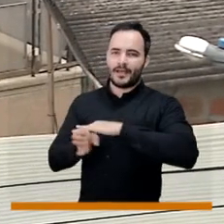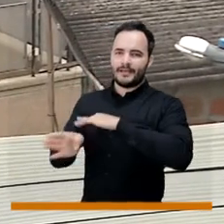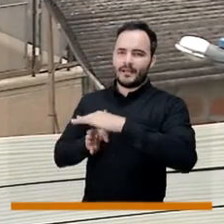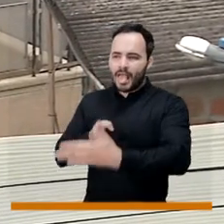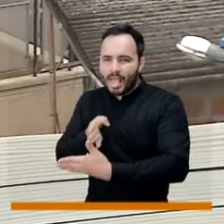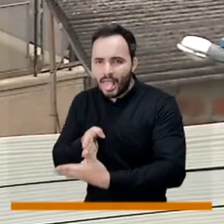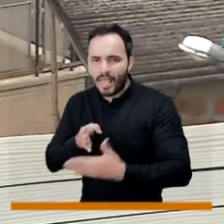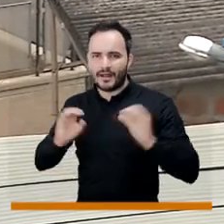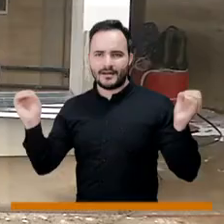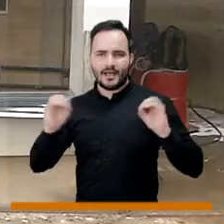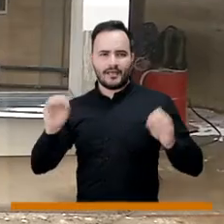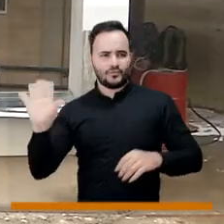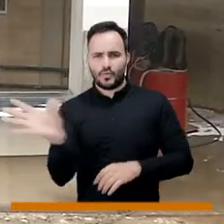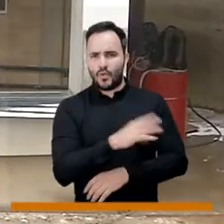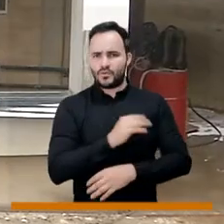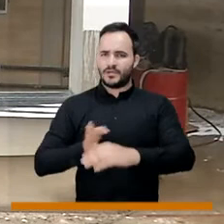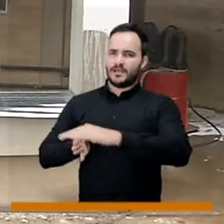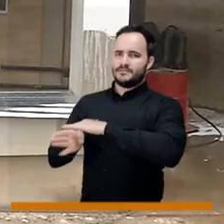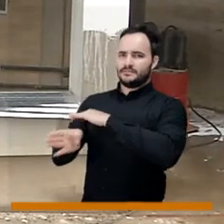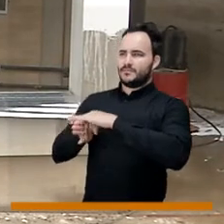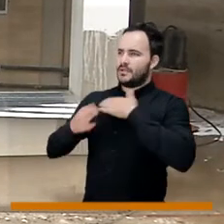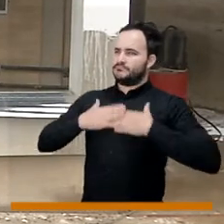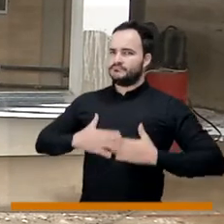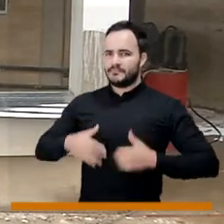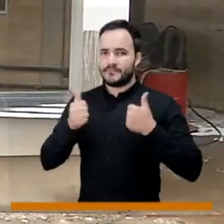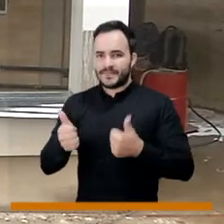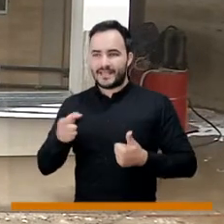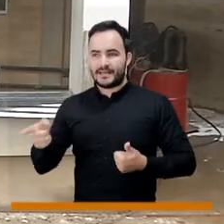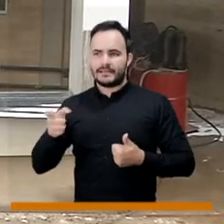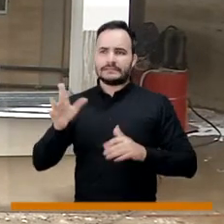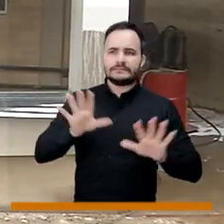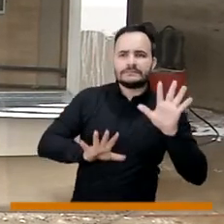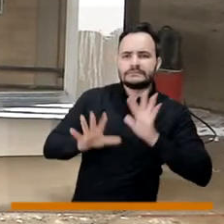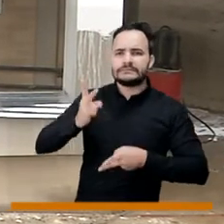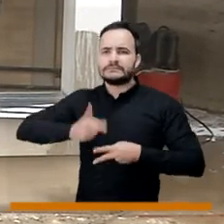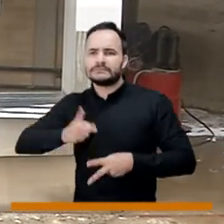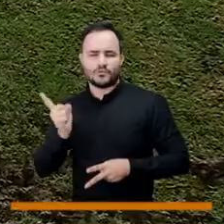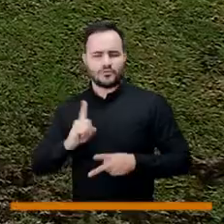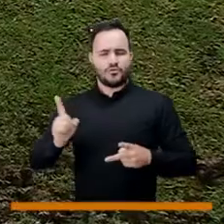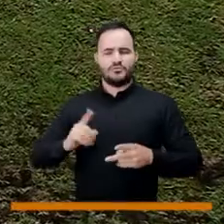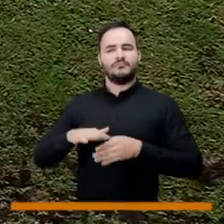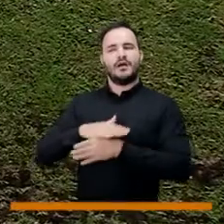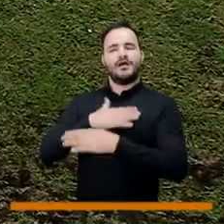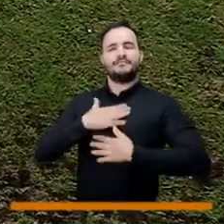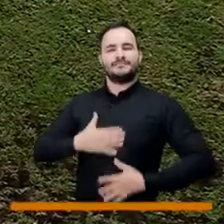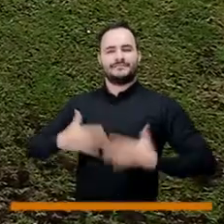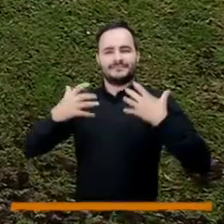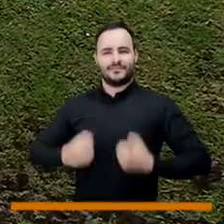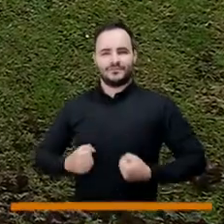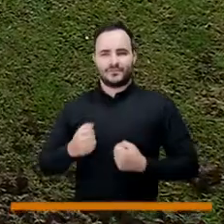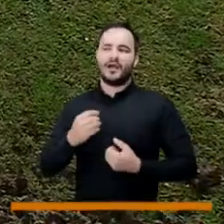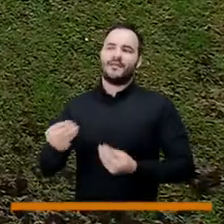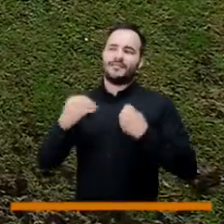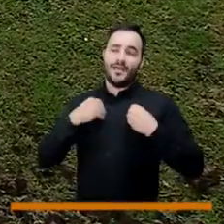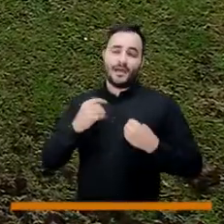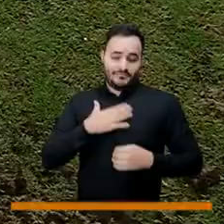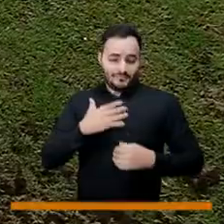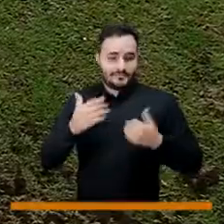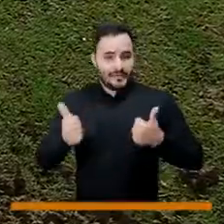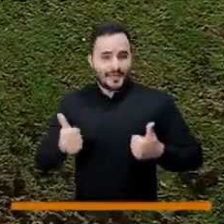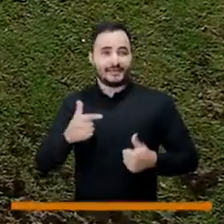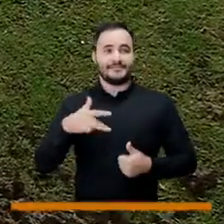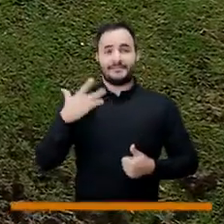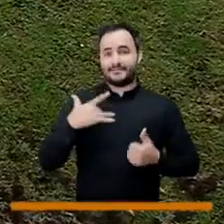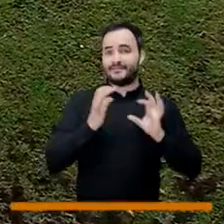los niños puedan estar seguro y puedan venir con la mayor tranquilidad posible para ellos para sus familias muy importante concejal pero bueno